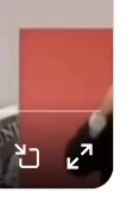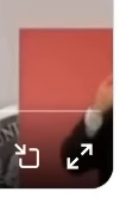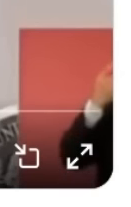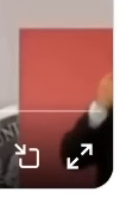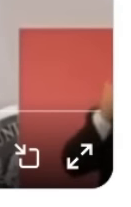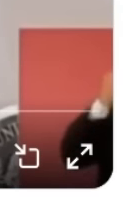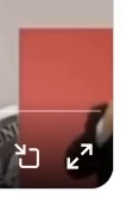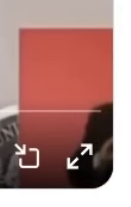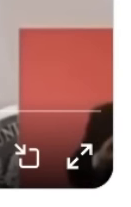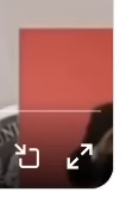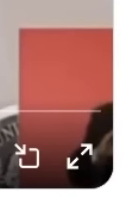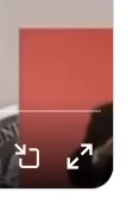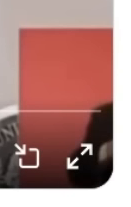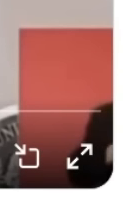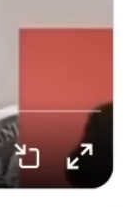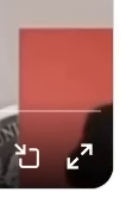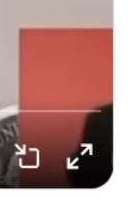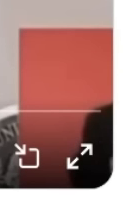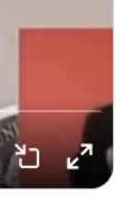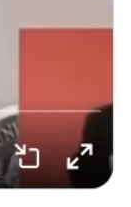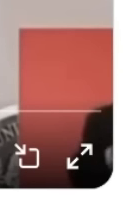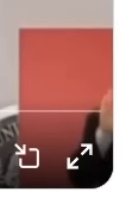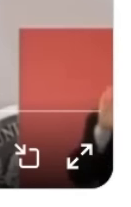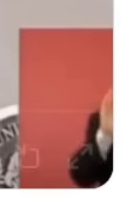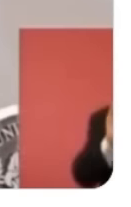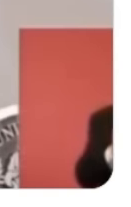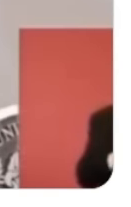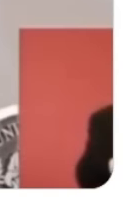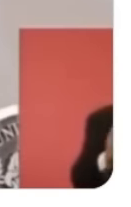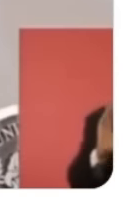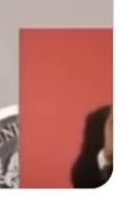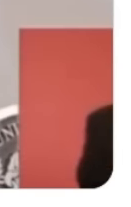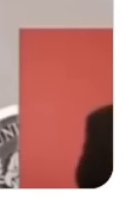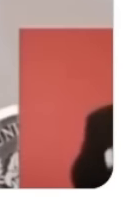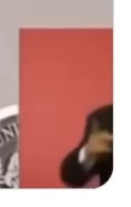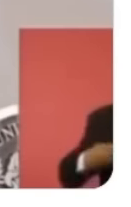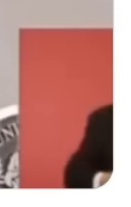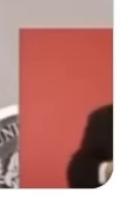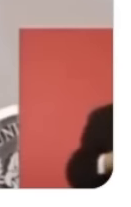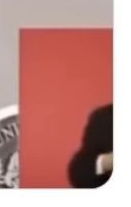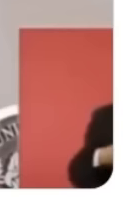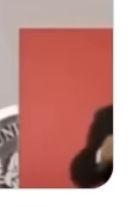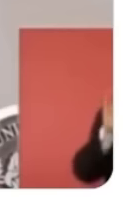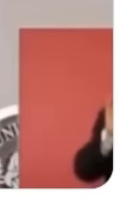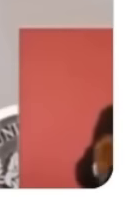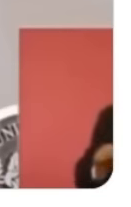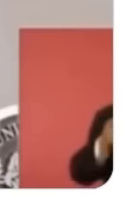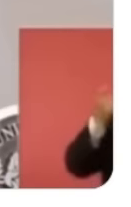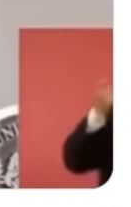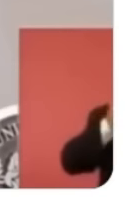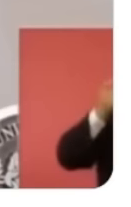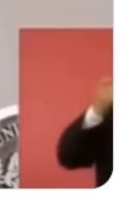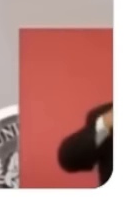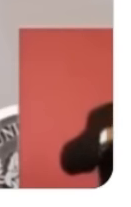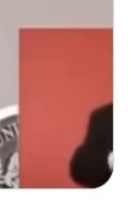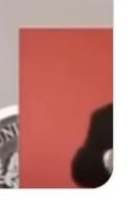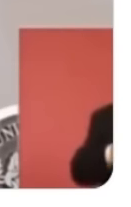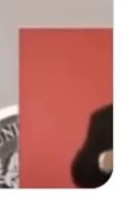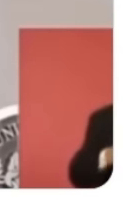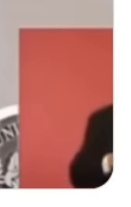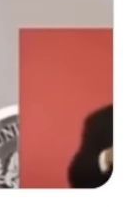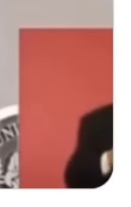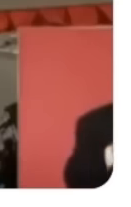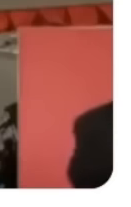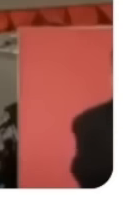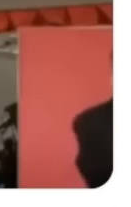y digna para el último tramo de su vida. Derecho arrebatado por las reformas neoliberales